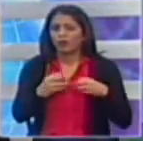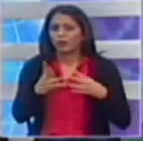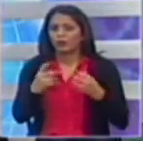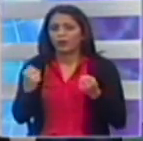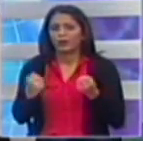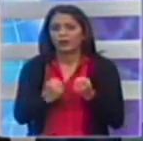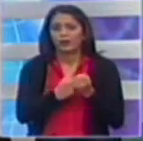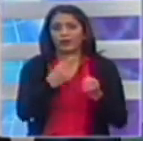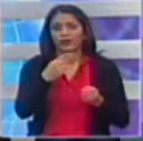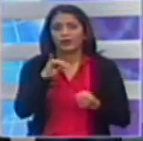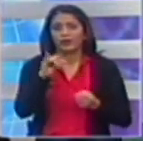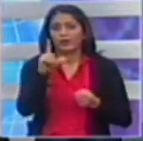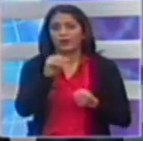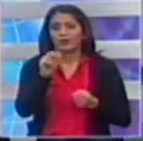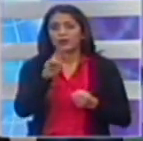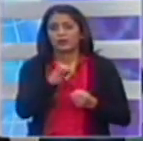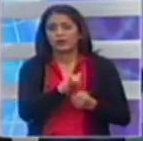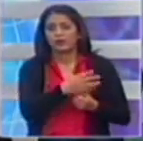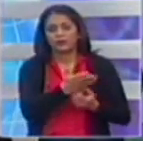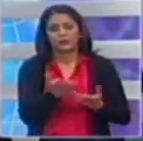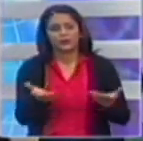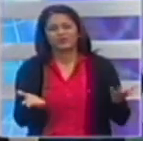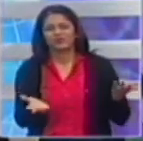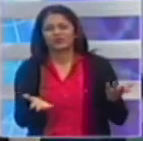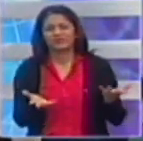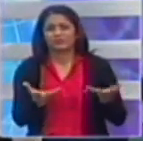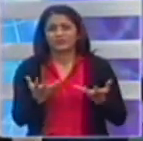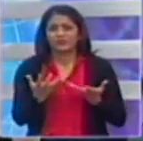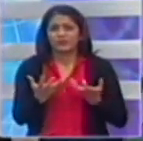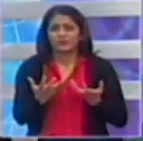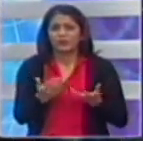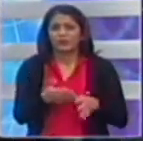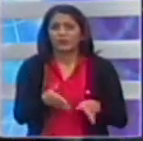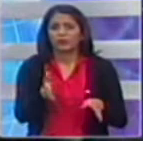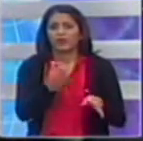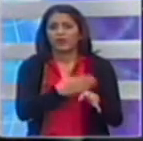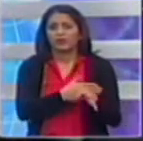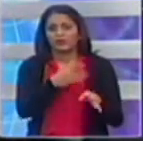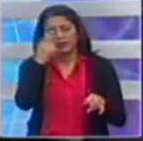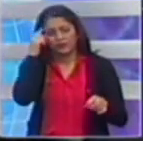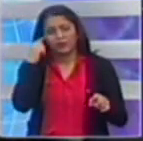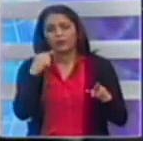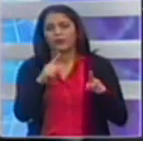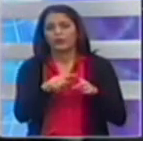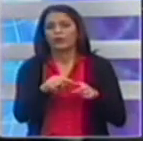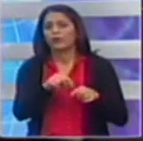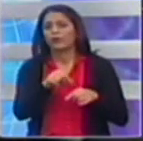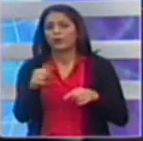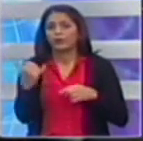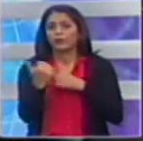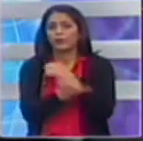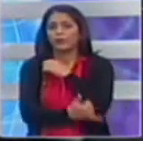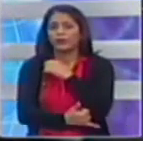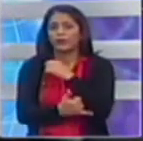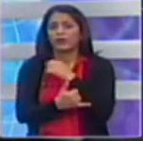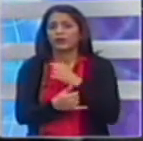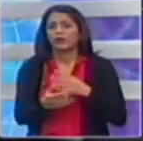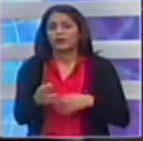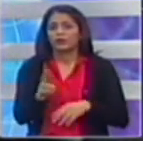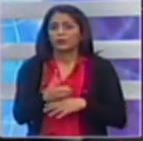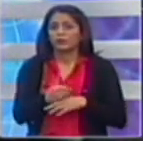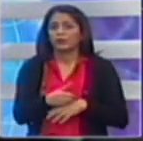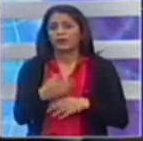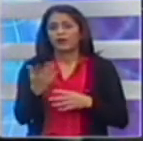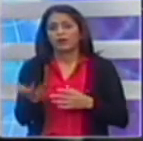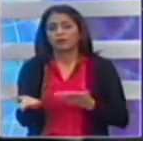Hillary por lo que ella también representa, un establishment propiamente de lo que viene con el Partido Republicano, y asimismo este voto duro que tiene